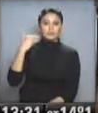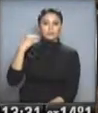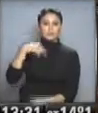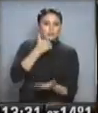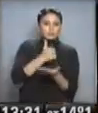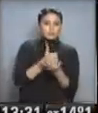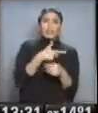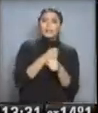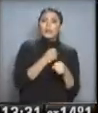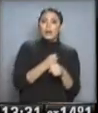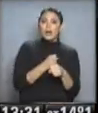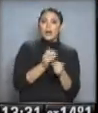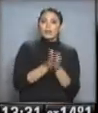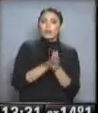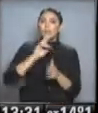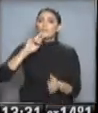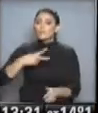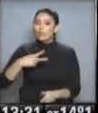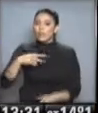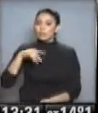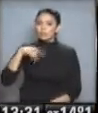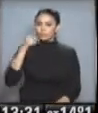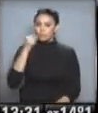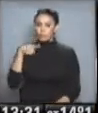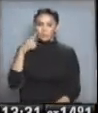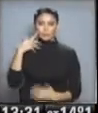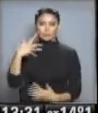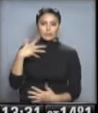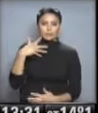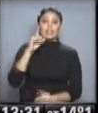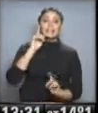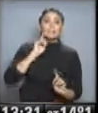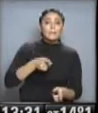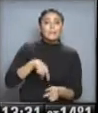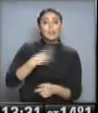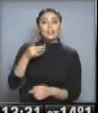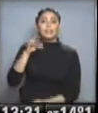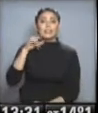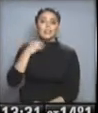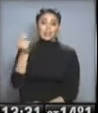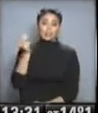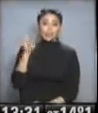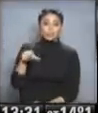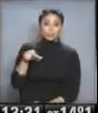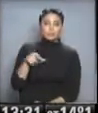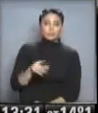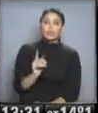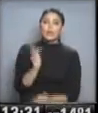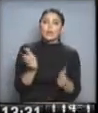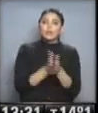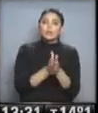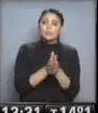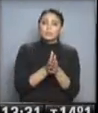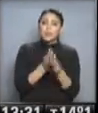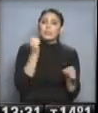estar trabajando con la viuda de Raimundo Gleiser, con Juana Sapire y también con Diego Gleiser, con el hijo de Raimundo,